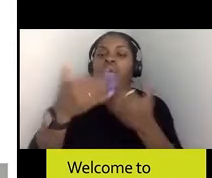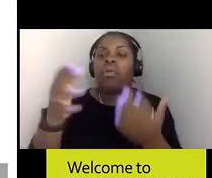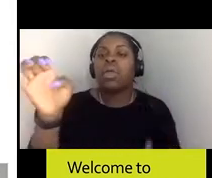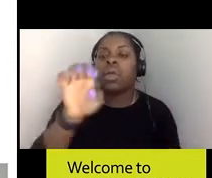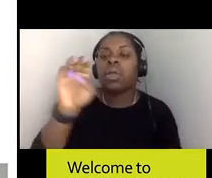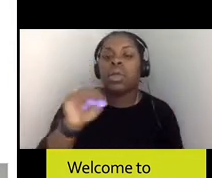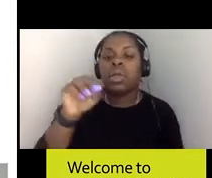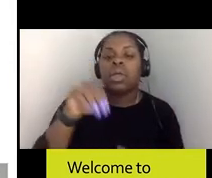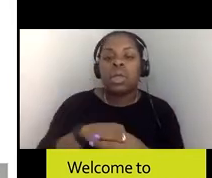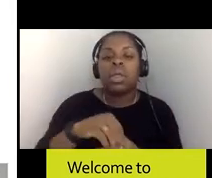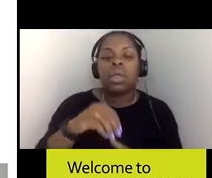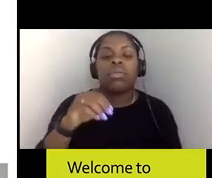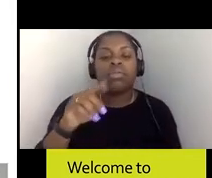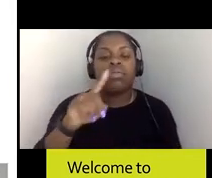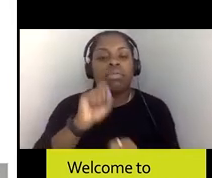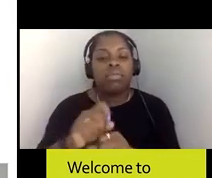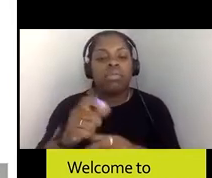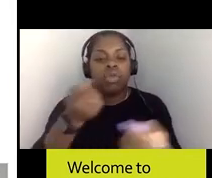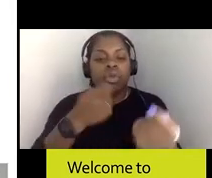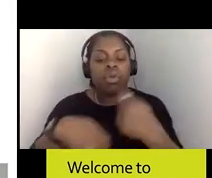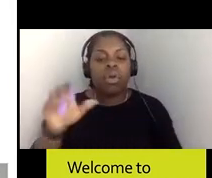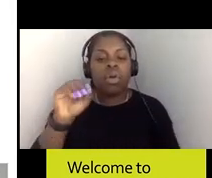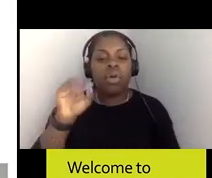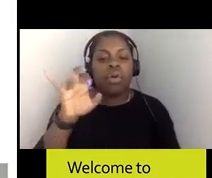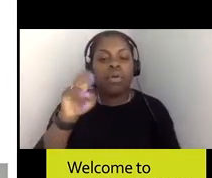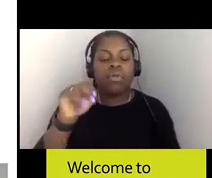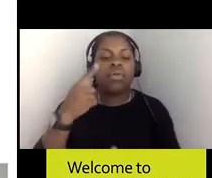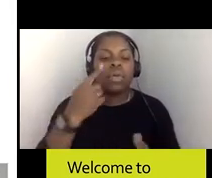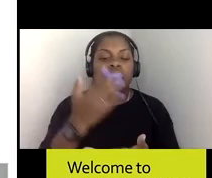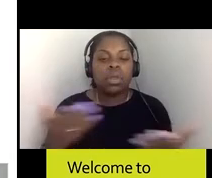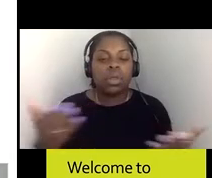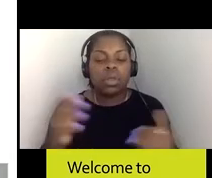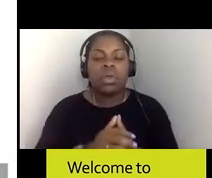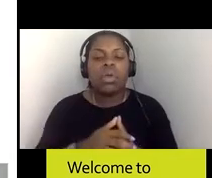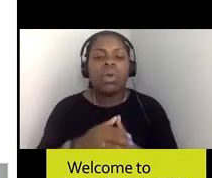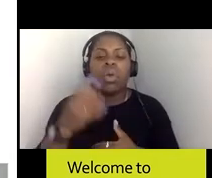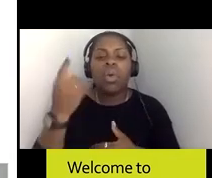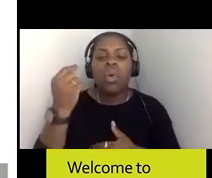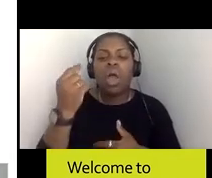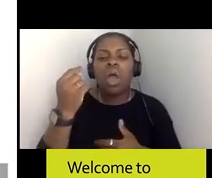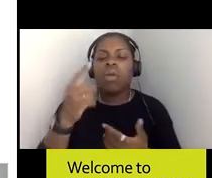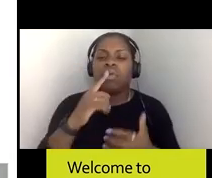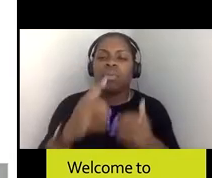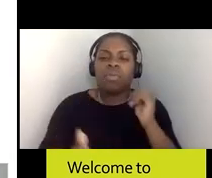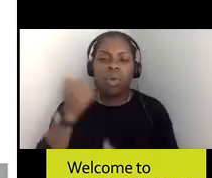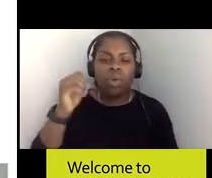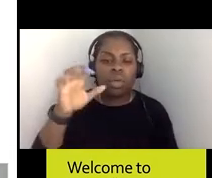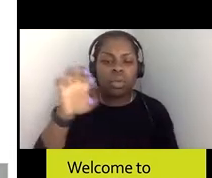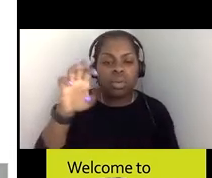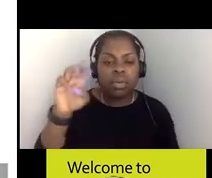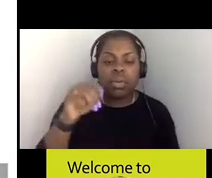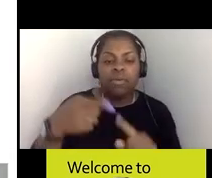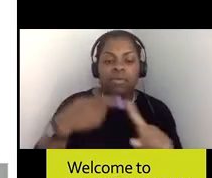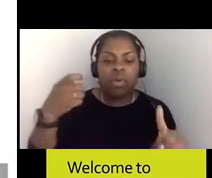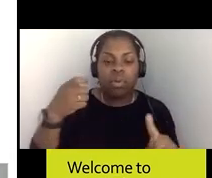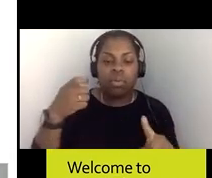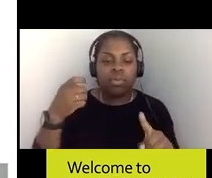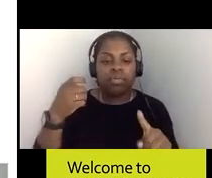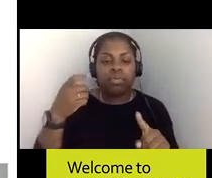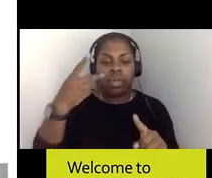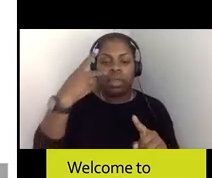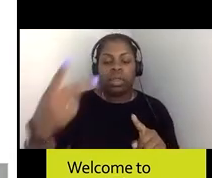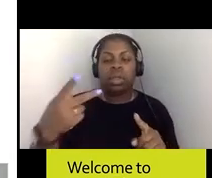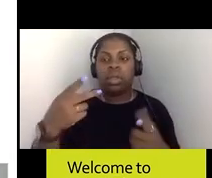que están ofreciendo a nivel de nación este tipo de servicio. ¿Cuáles son los daños que ocurren desde el